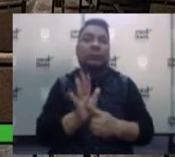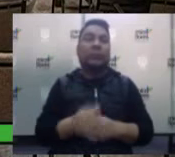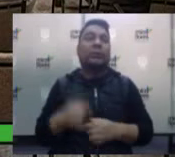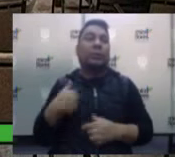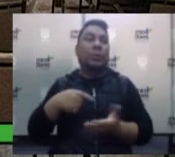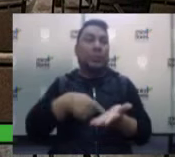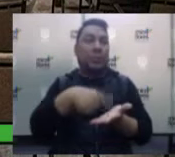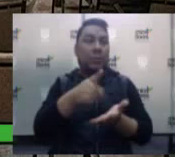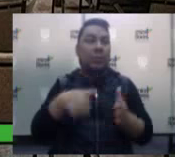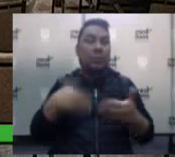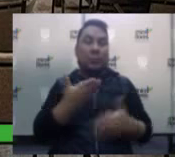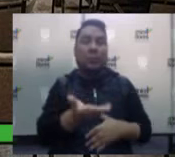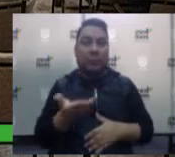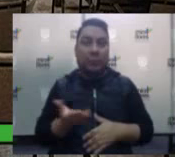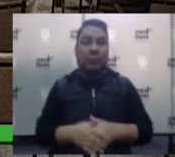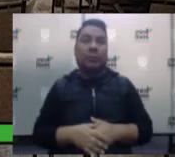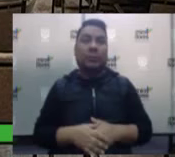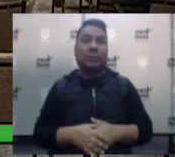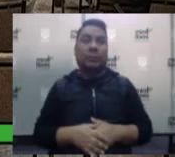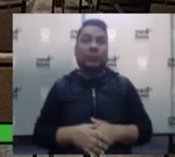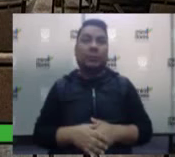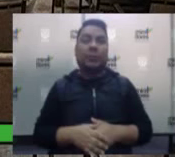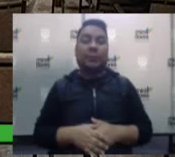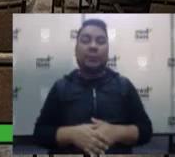les enviamos para poder invitarlos.